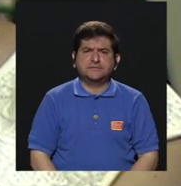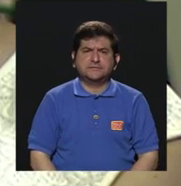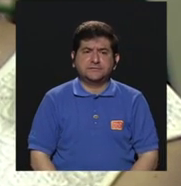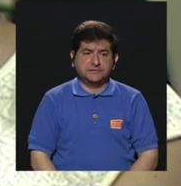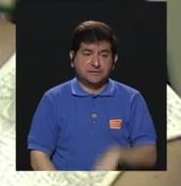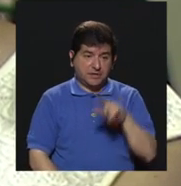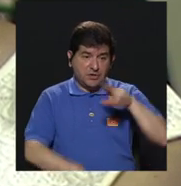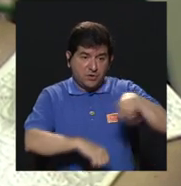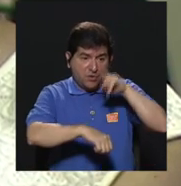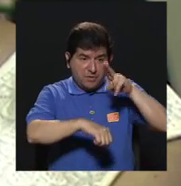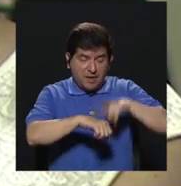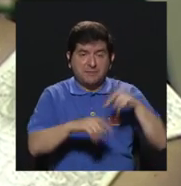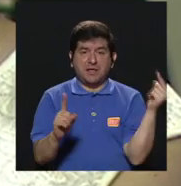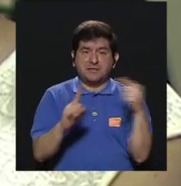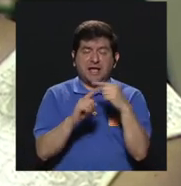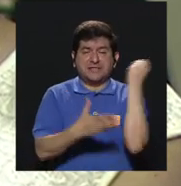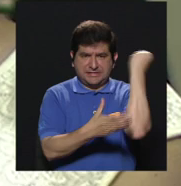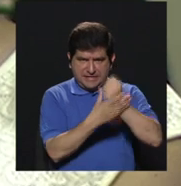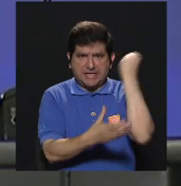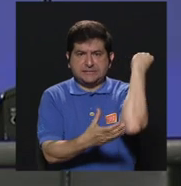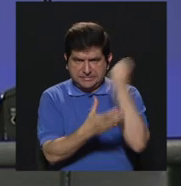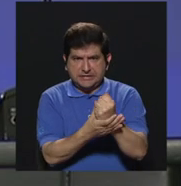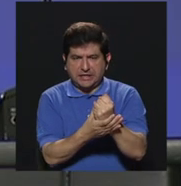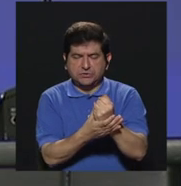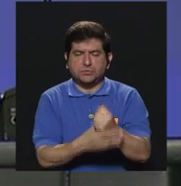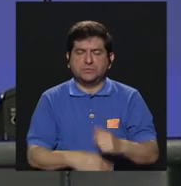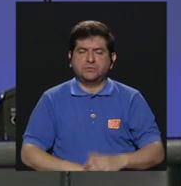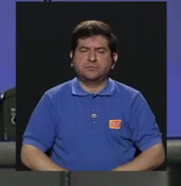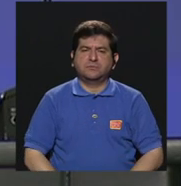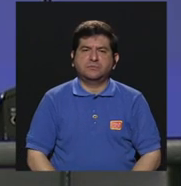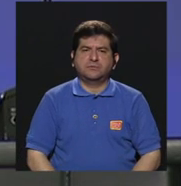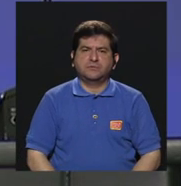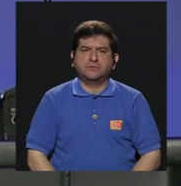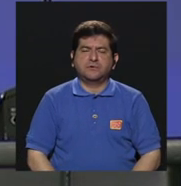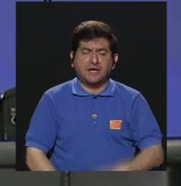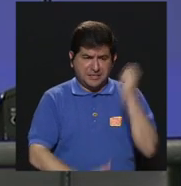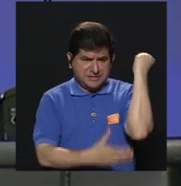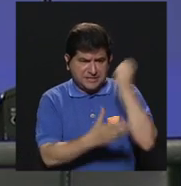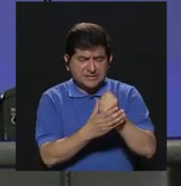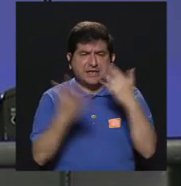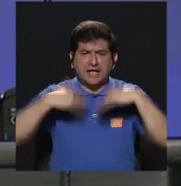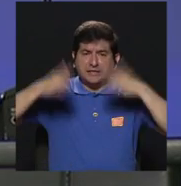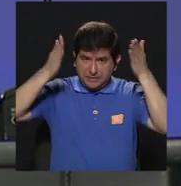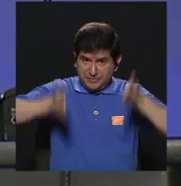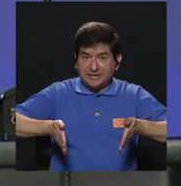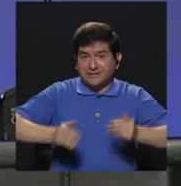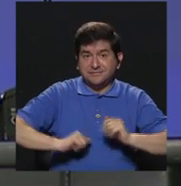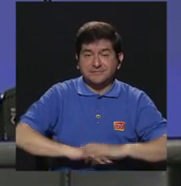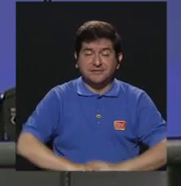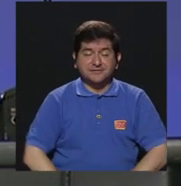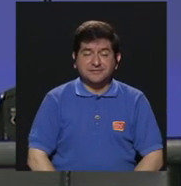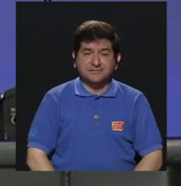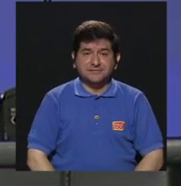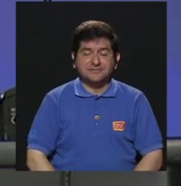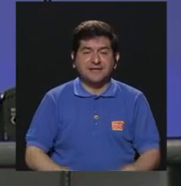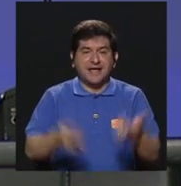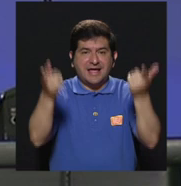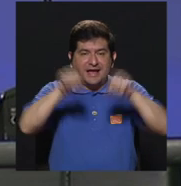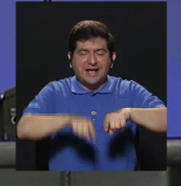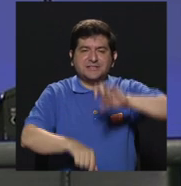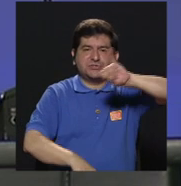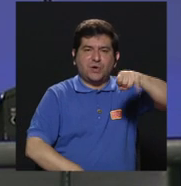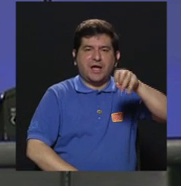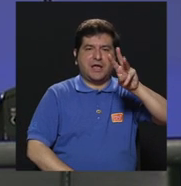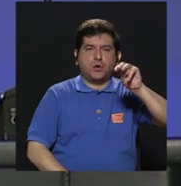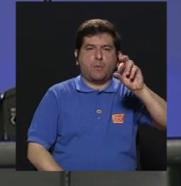las que a menudo llegan hasta el feminicidio. Se asesinan ambientalistas, como es el caso de Jairo